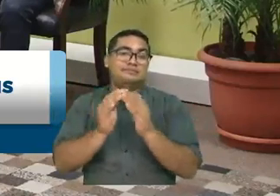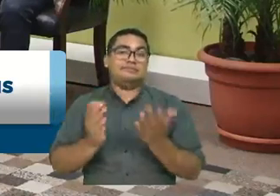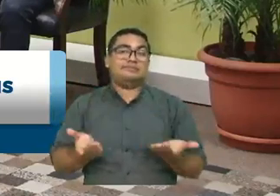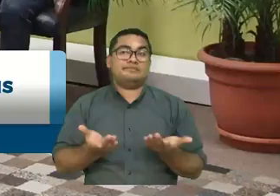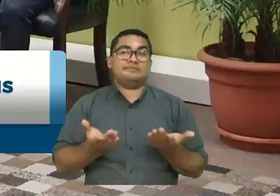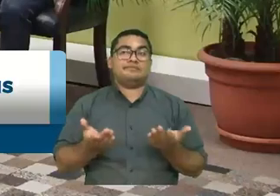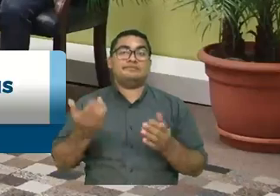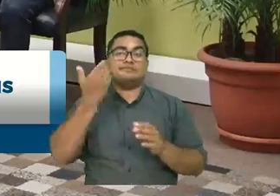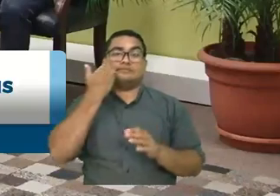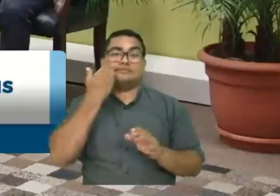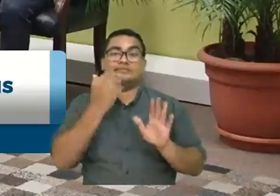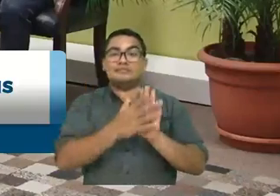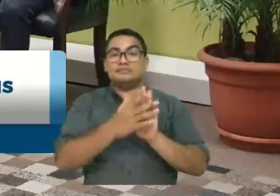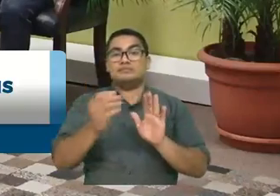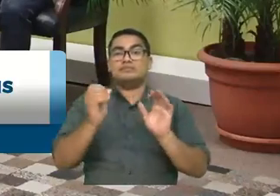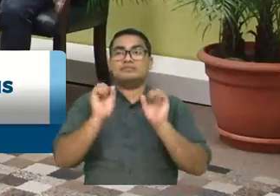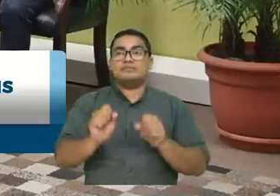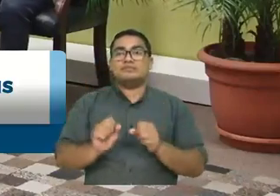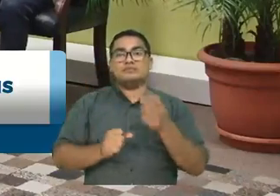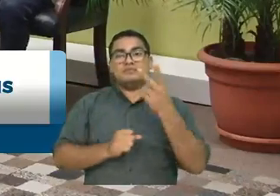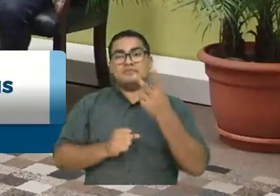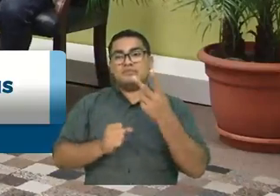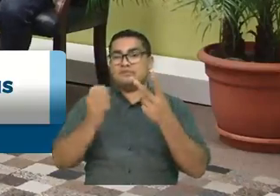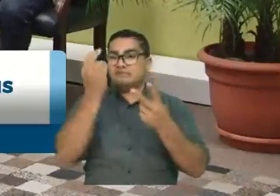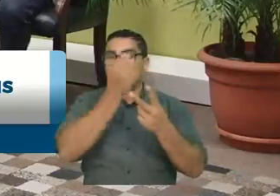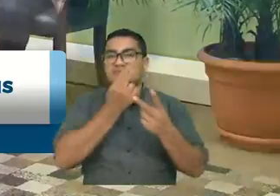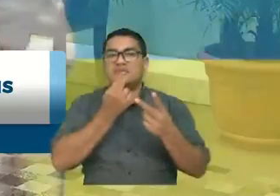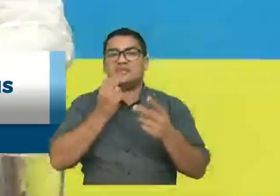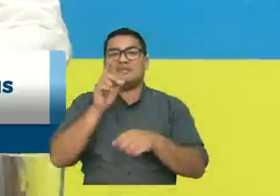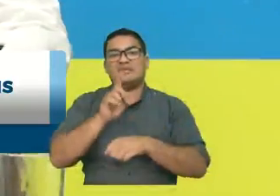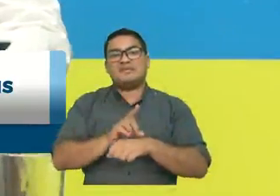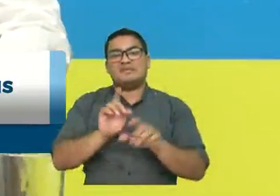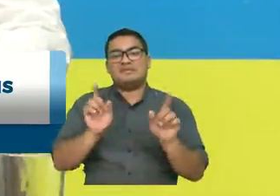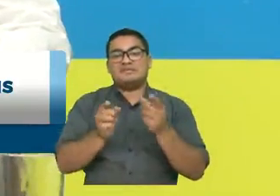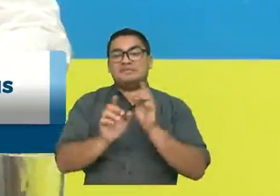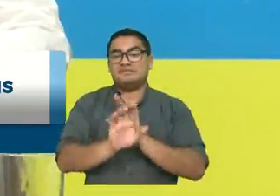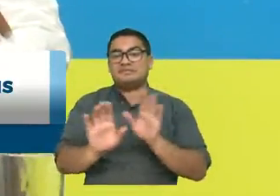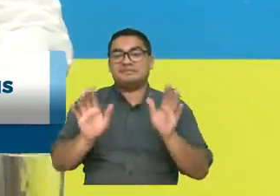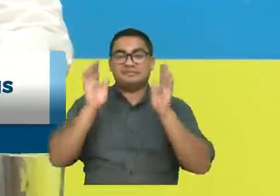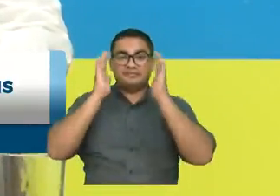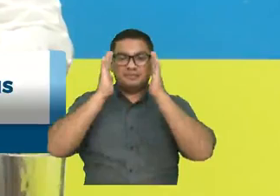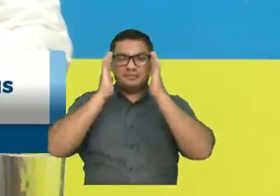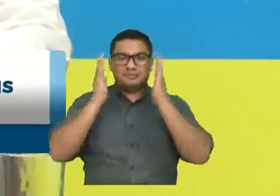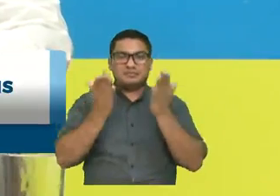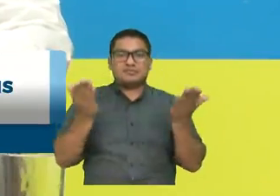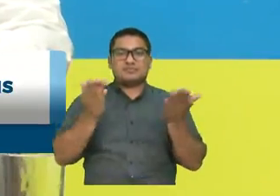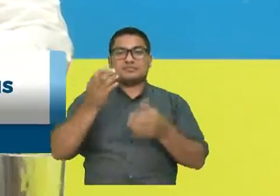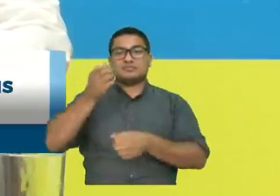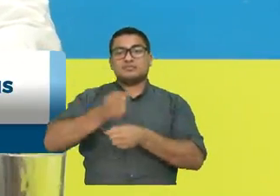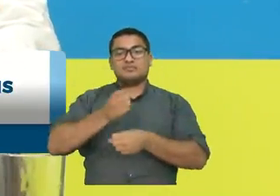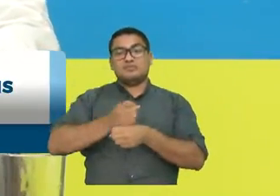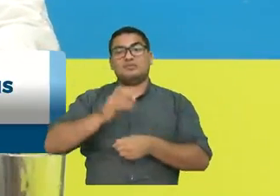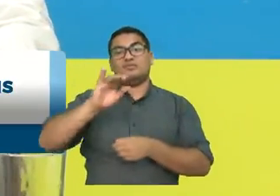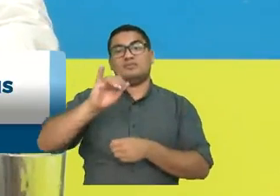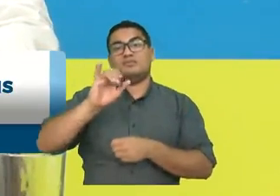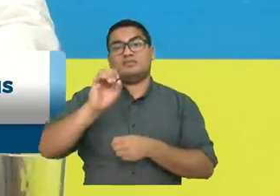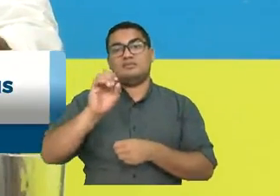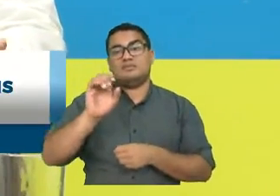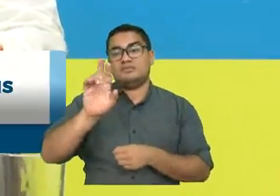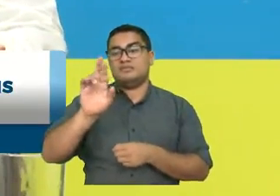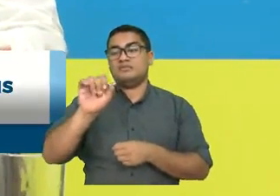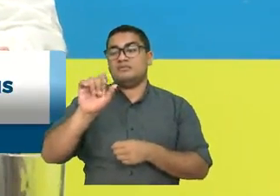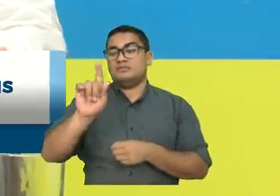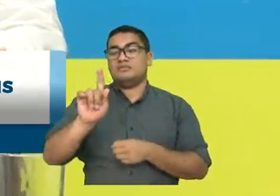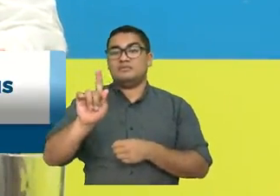lleva a la enfermedad. Dos preguntas, doctor, para ir concluyendo. Este trabajo del BioRat que ustedes hacen en los mercados, ¿cada cuánto